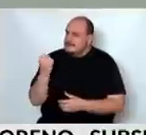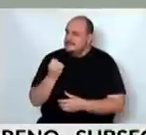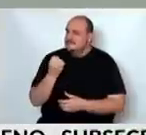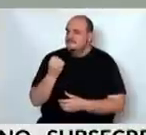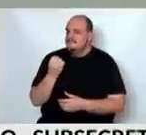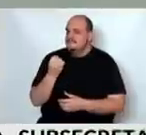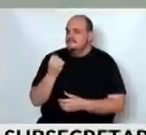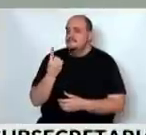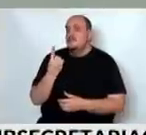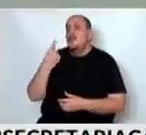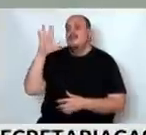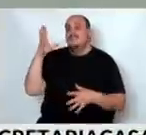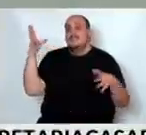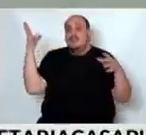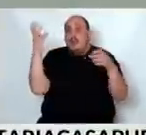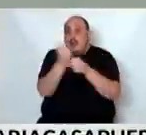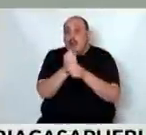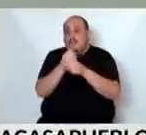Una vez se tiró bajo de un colectivo.